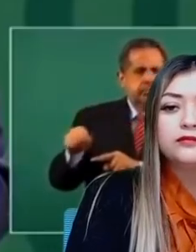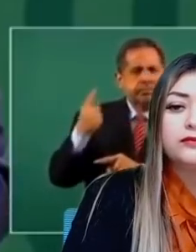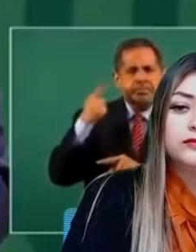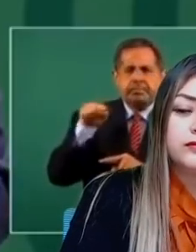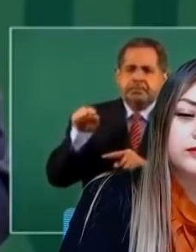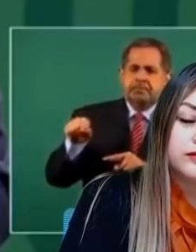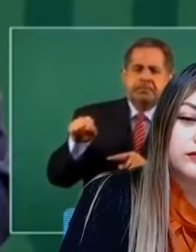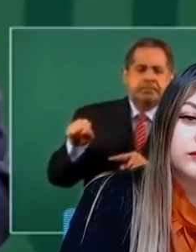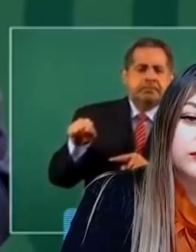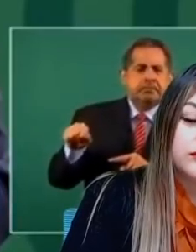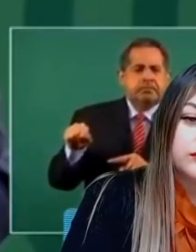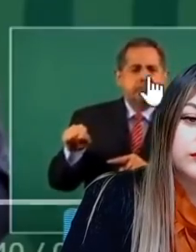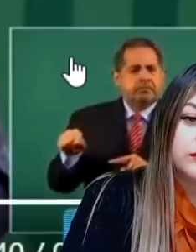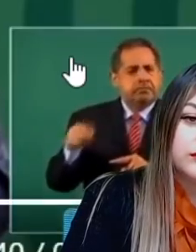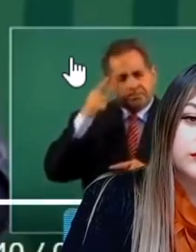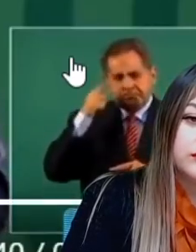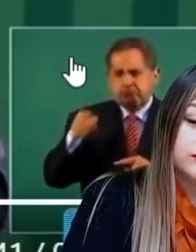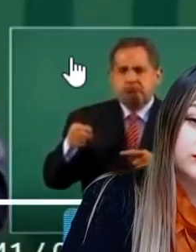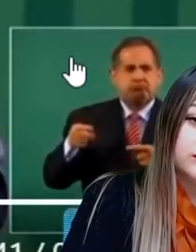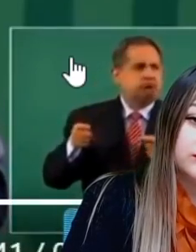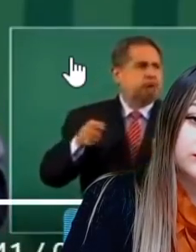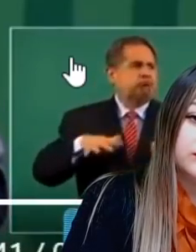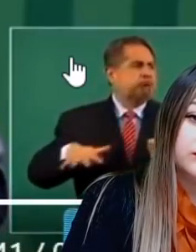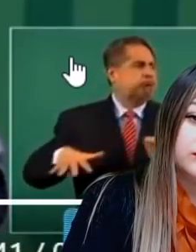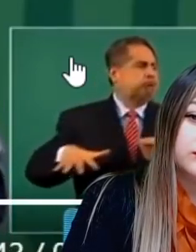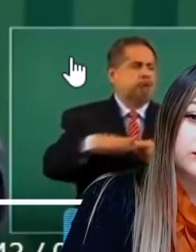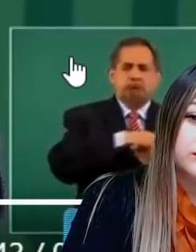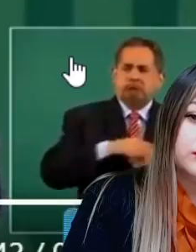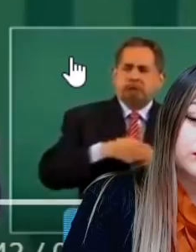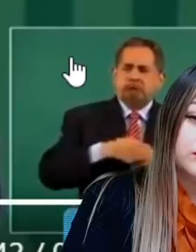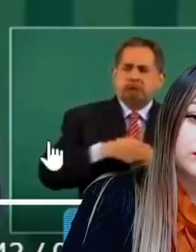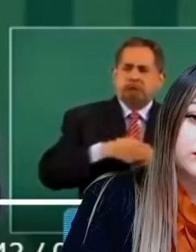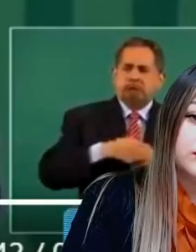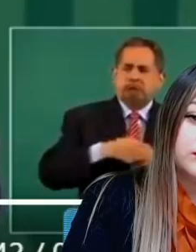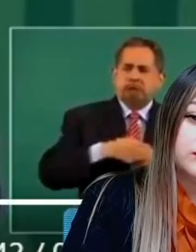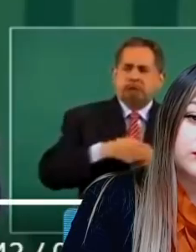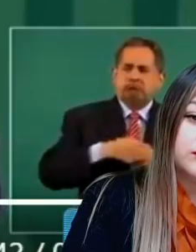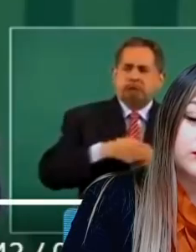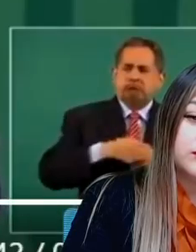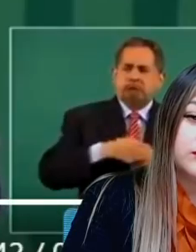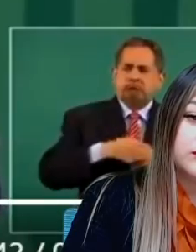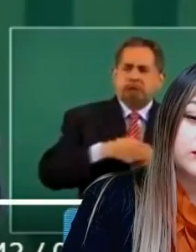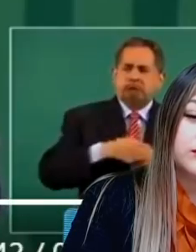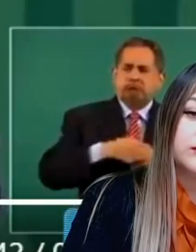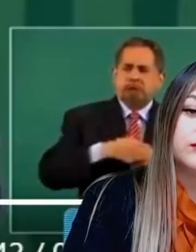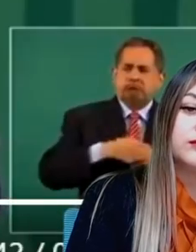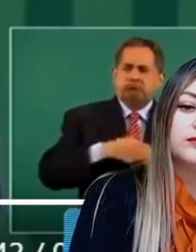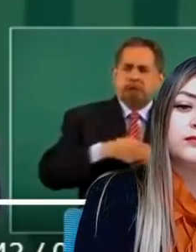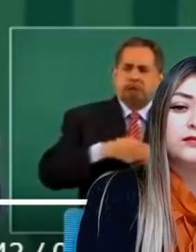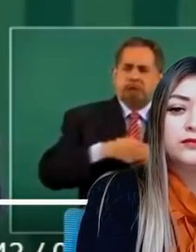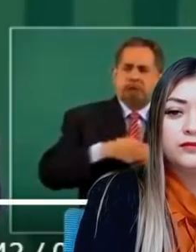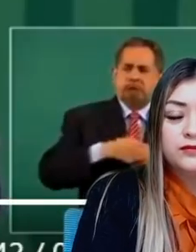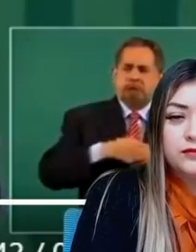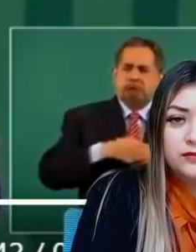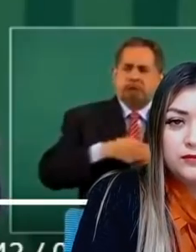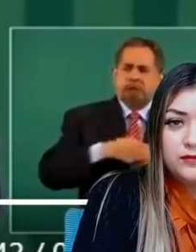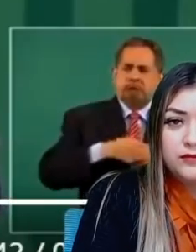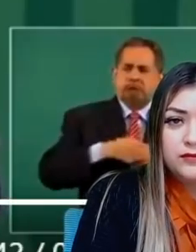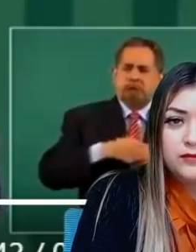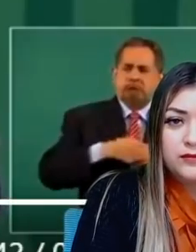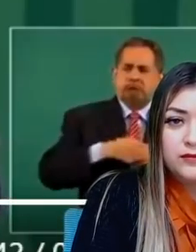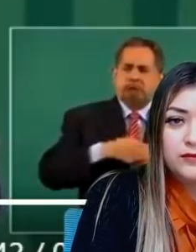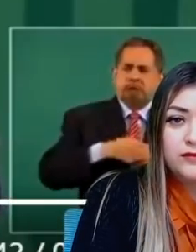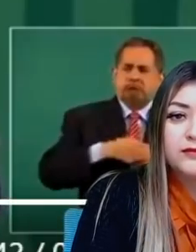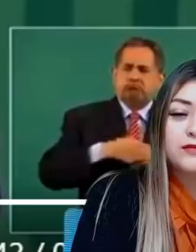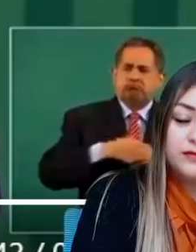para conducir este proceso. Fíjate que, Ceci, ¿sabes qué pasa ahí? Que el presidente